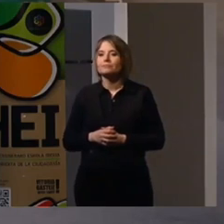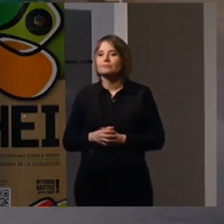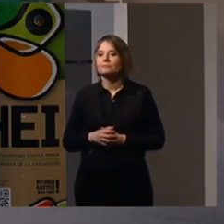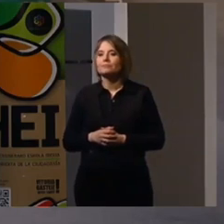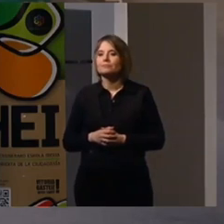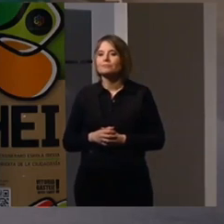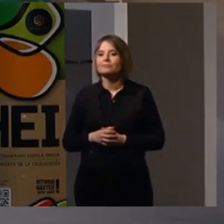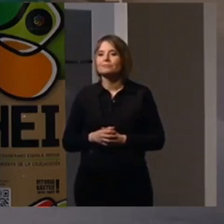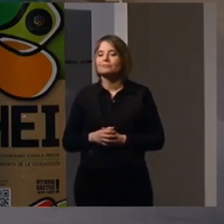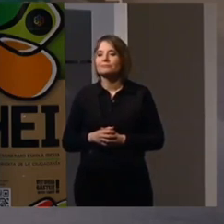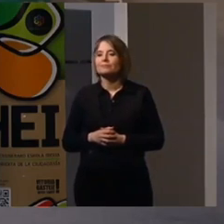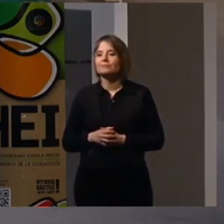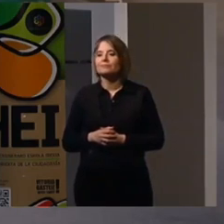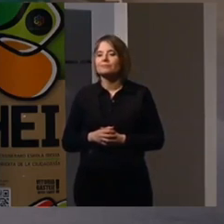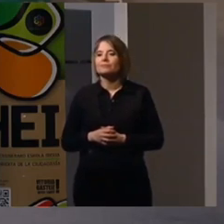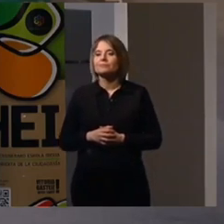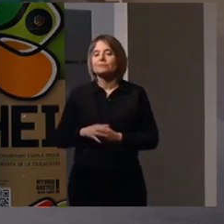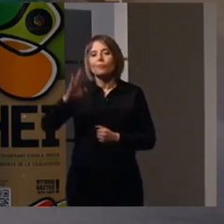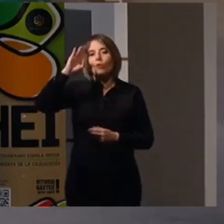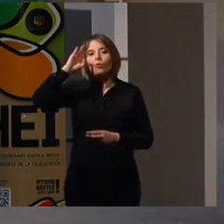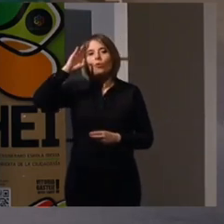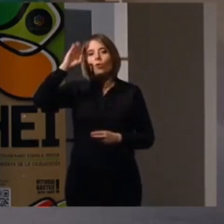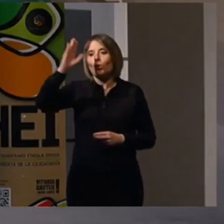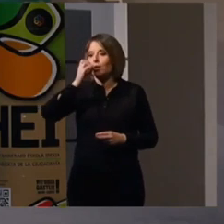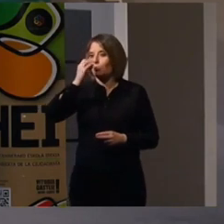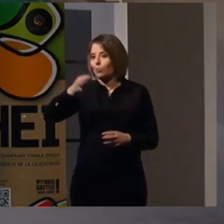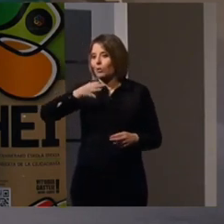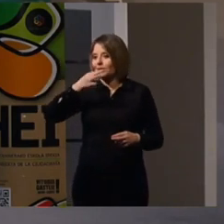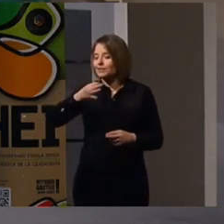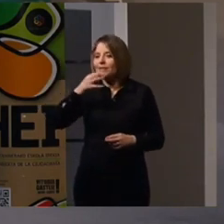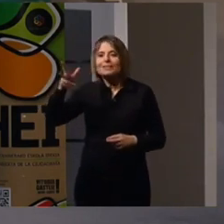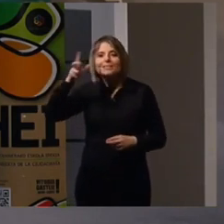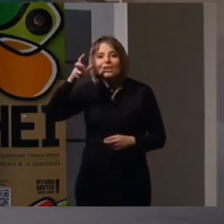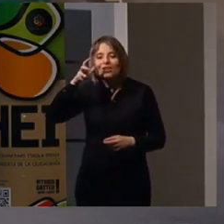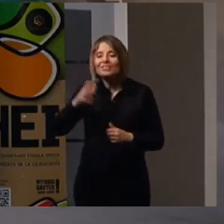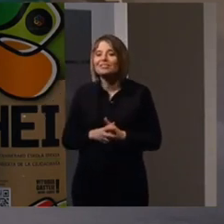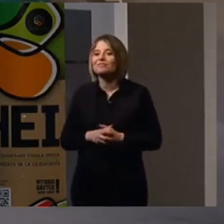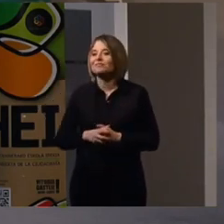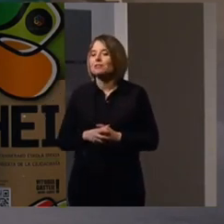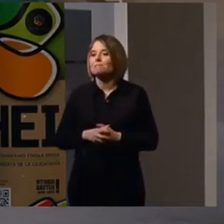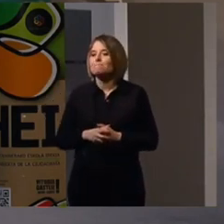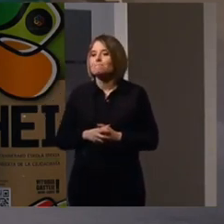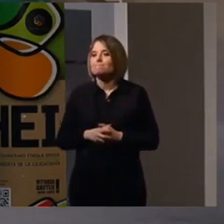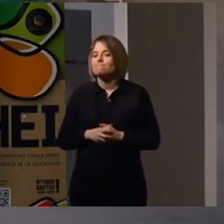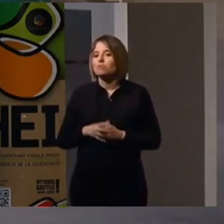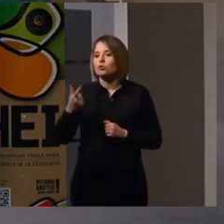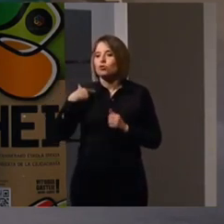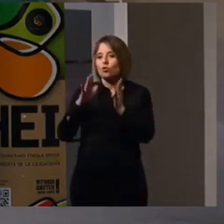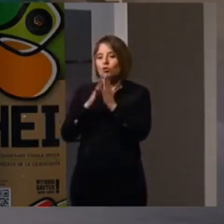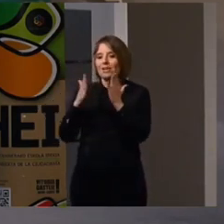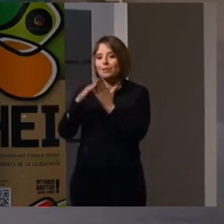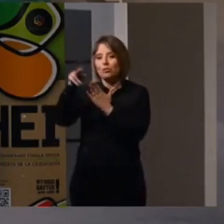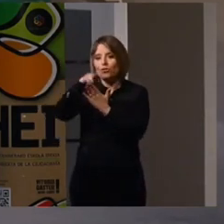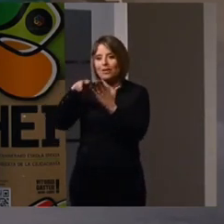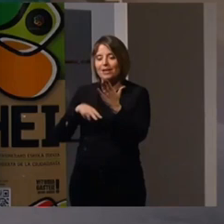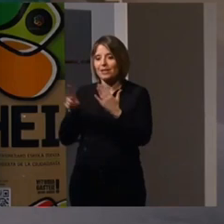pues ya empiezo. Hola. Buenas tardes. ¿Se oye, no? Sí, se te oye muy bien. Bueno, yo no he leído el libro,